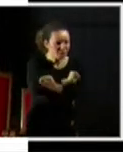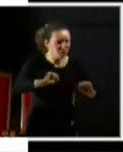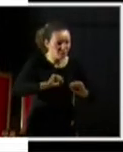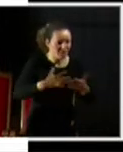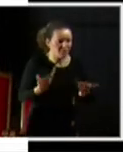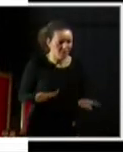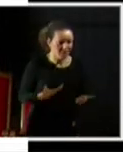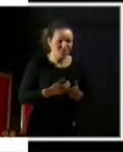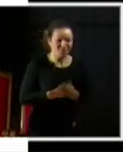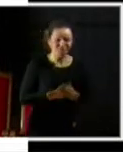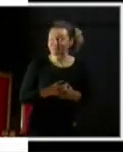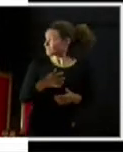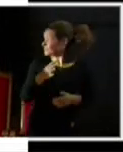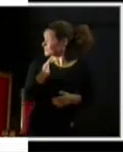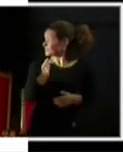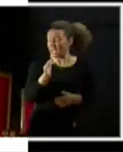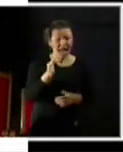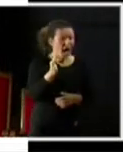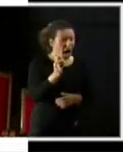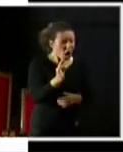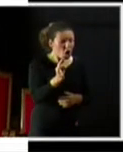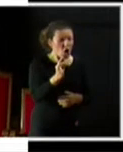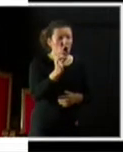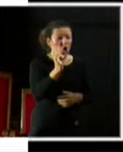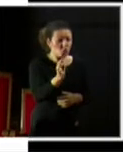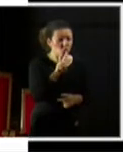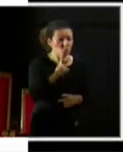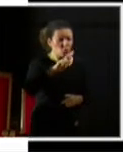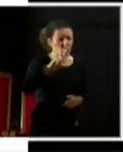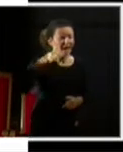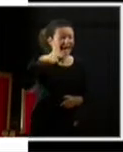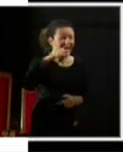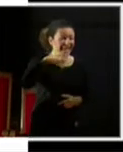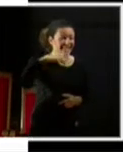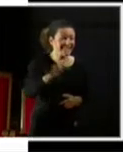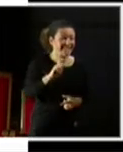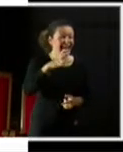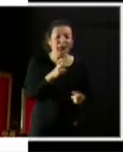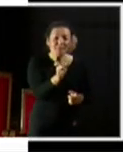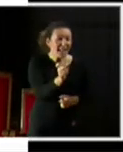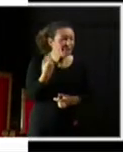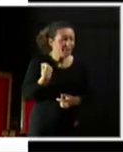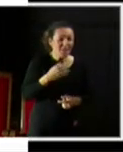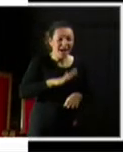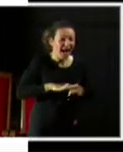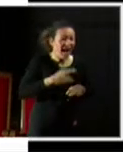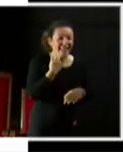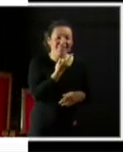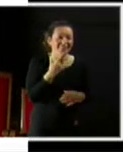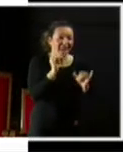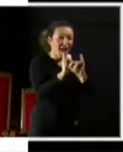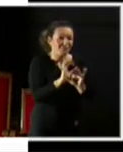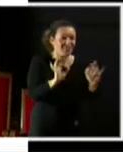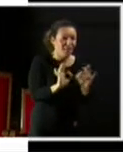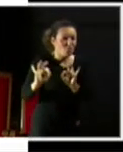turgencia para que lo comprendamos mejor también cuando algo es urgente es que está gordito ahora que viene también las navidades nos vamos a hartar de mantecado cuando te